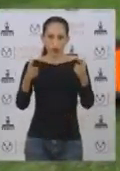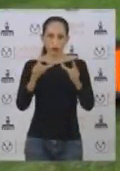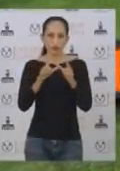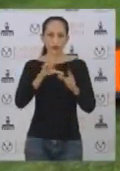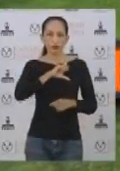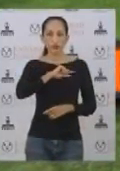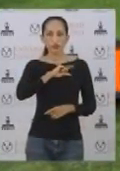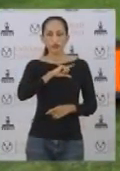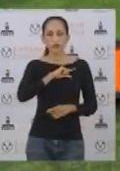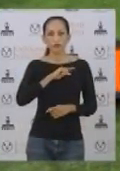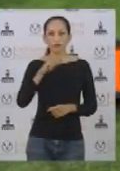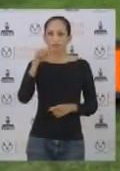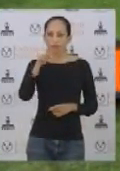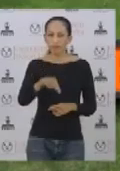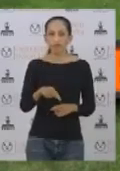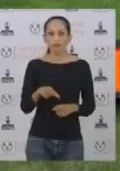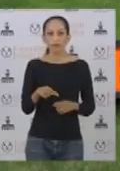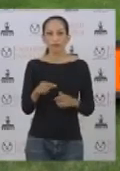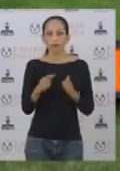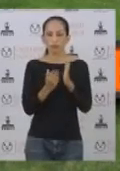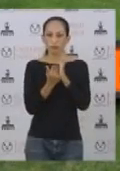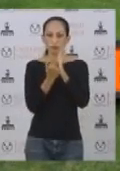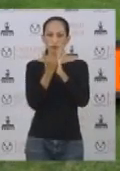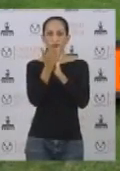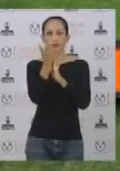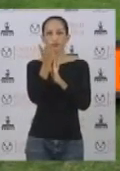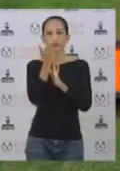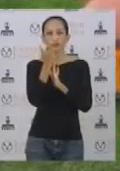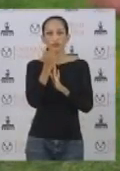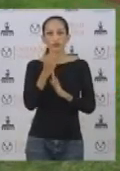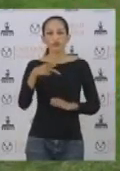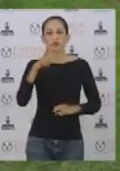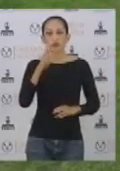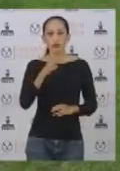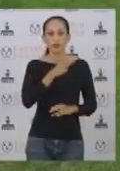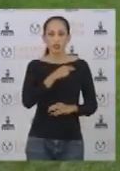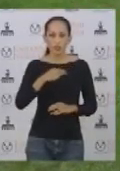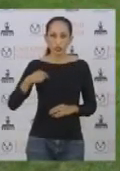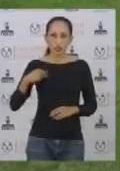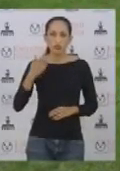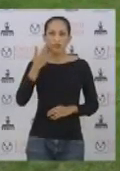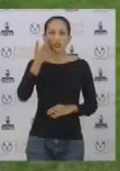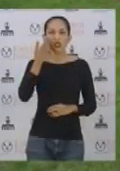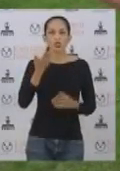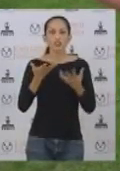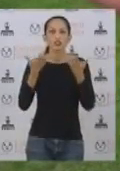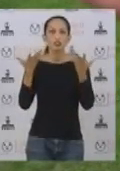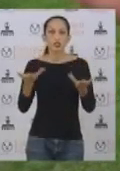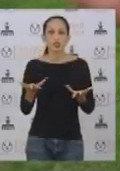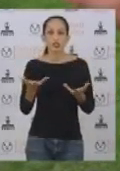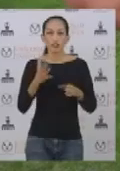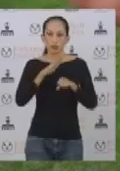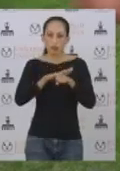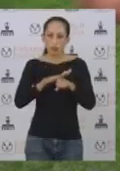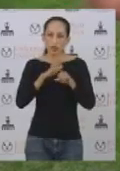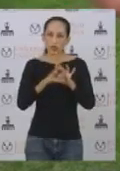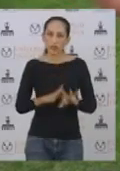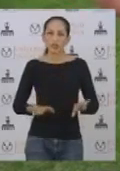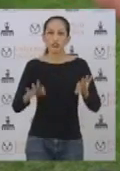puede sacar de zona de calificación. Pero acá la búsqueda de nosotros va más